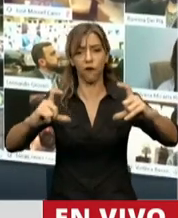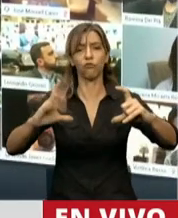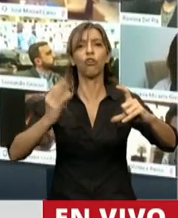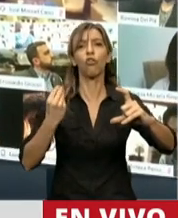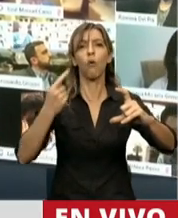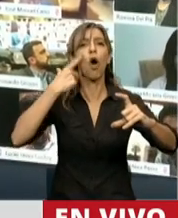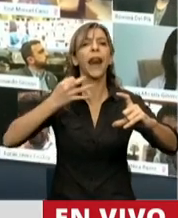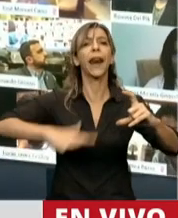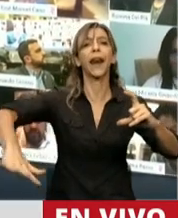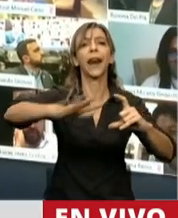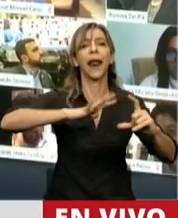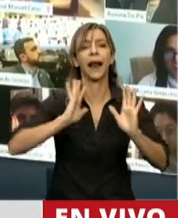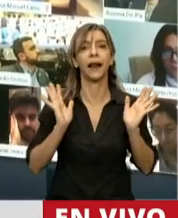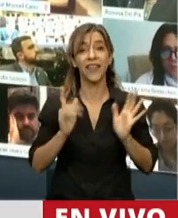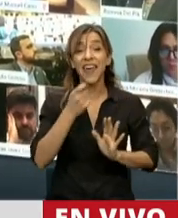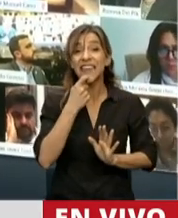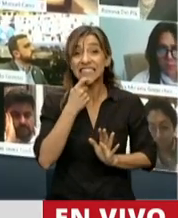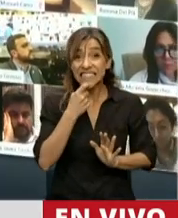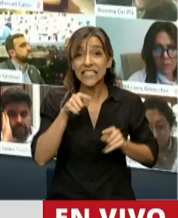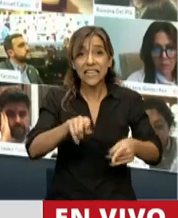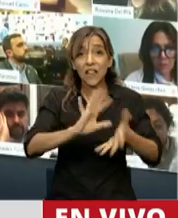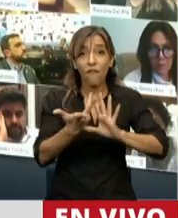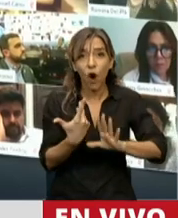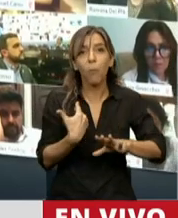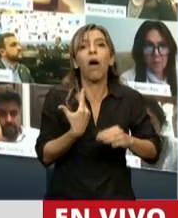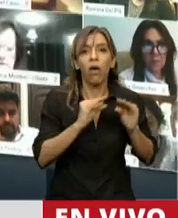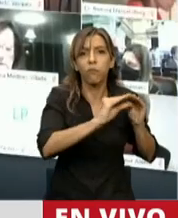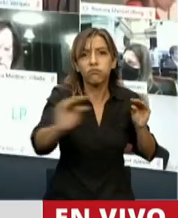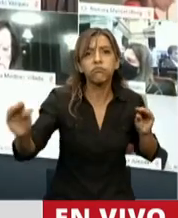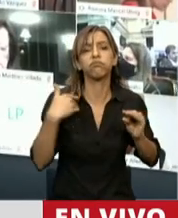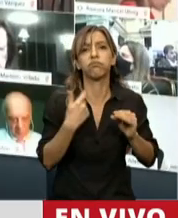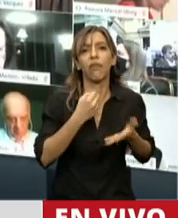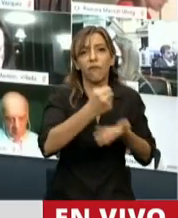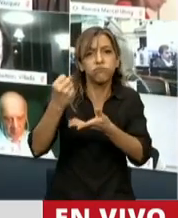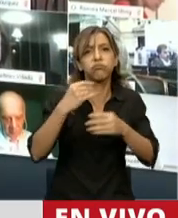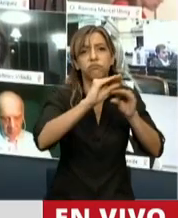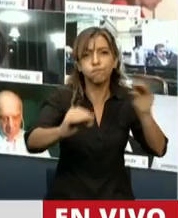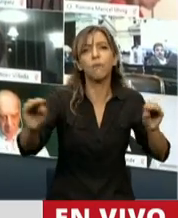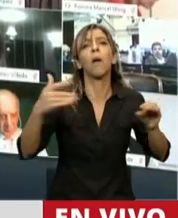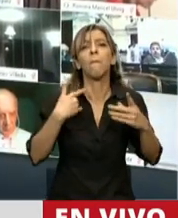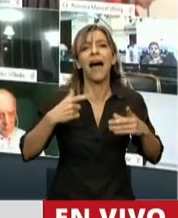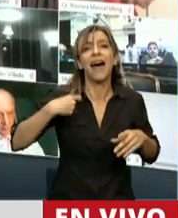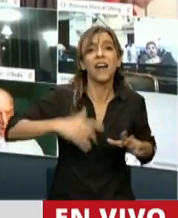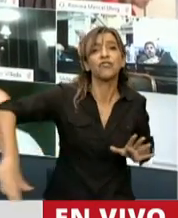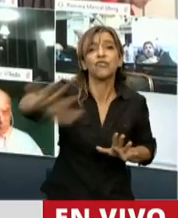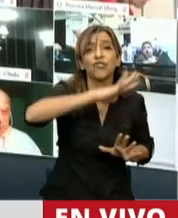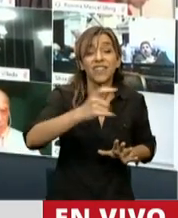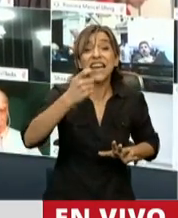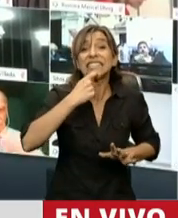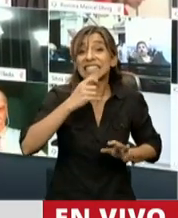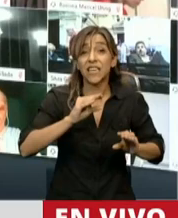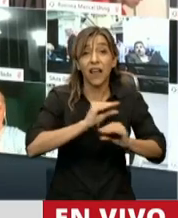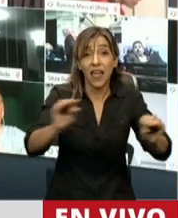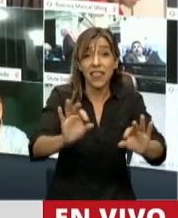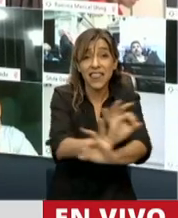sin ese nivel de cobertura social y sin el esfuerzo fiscal que está haciendo la Argentina. Imagínense un segundo cuál sería la